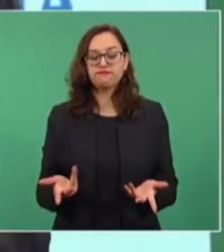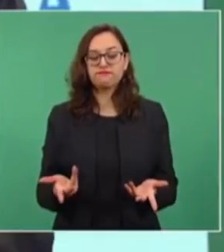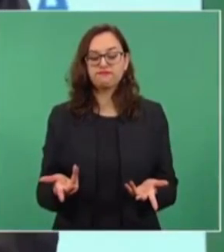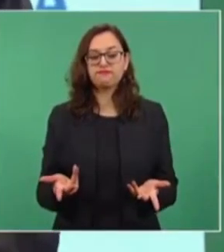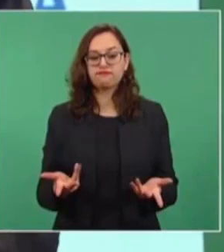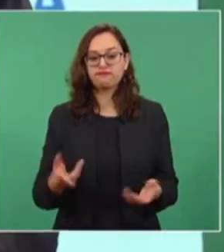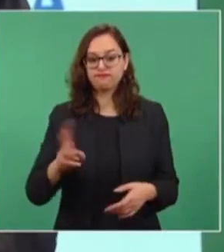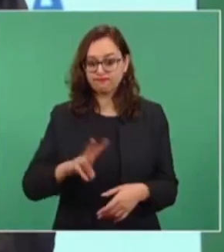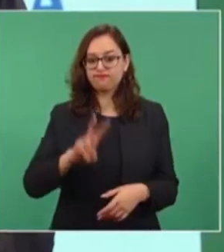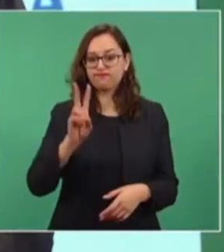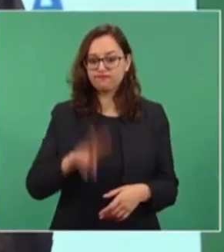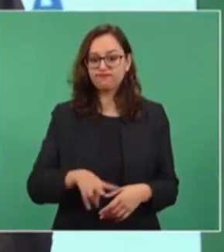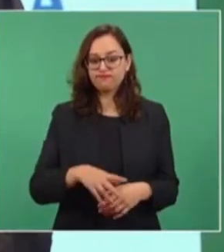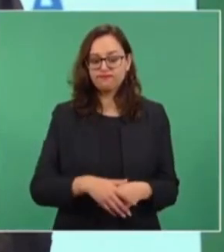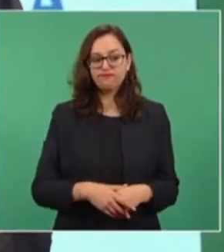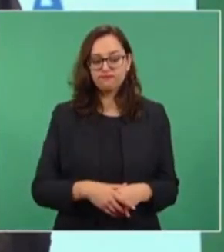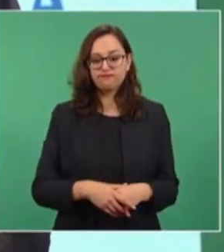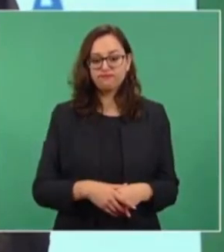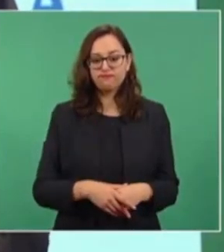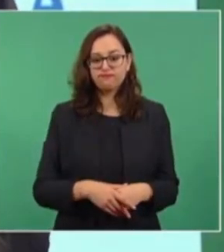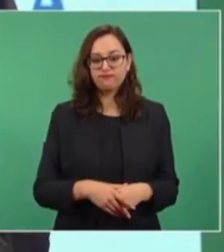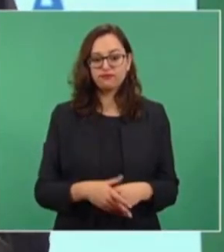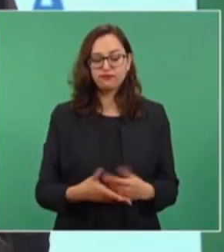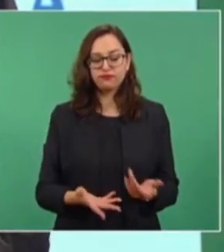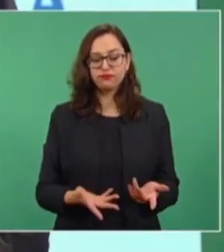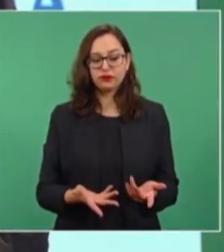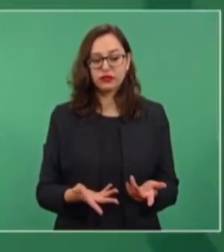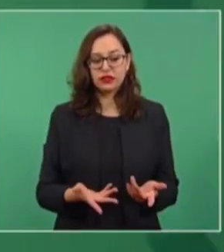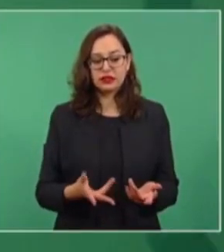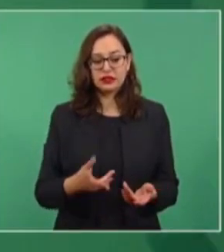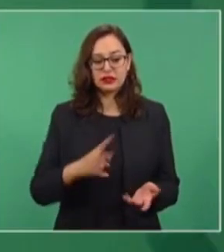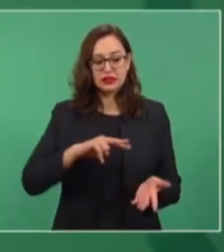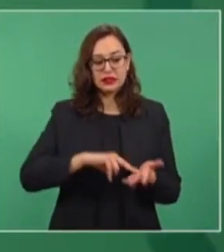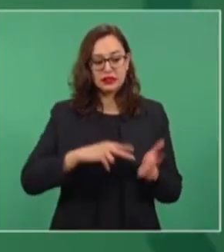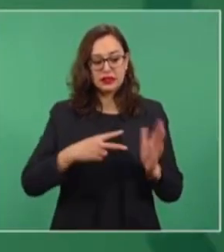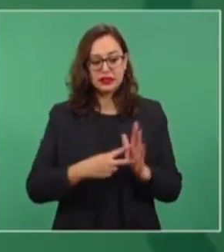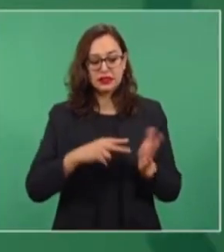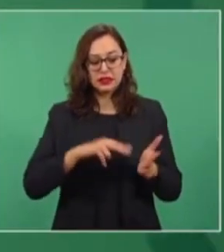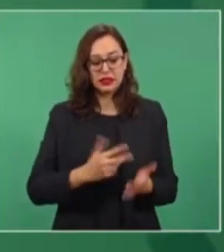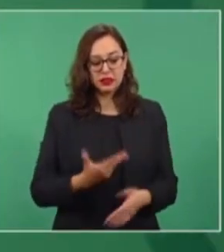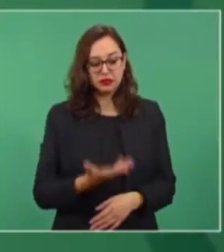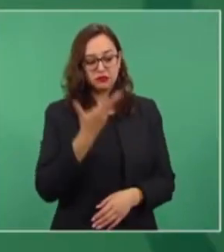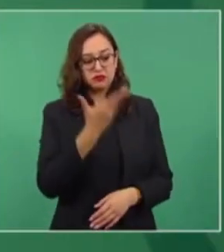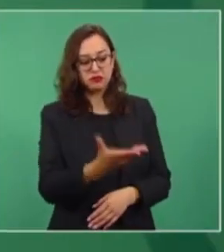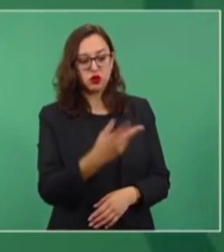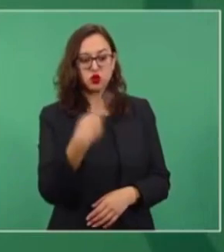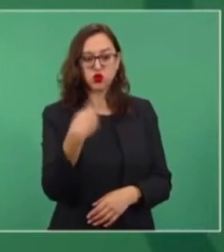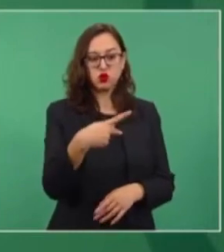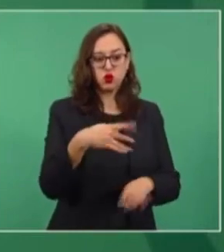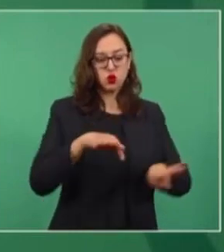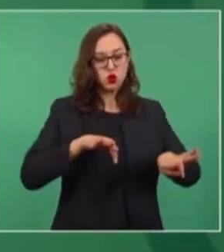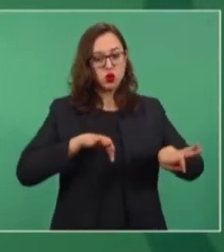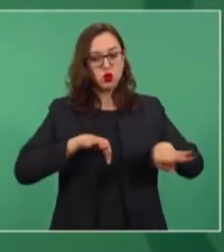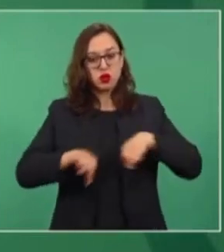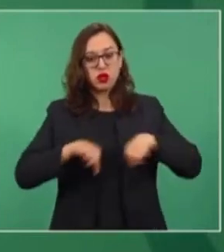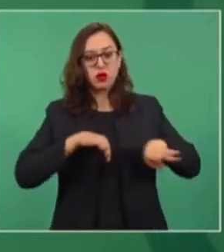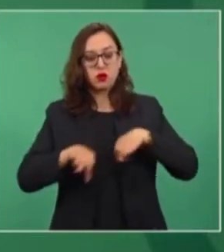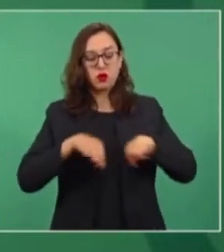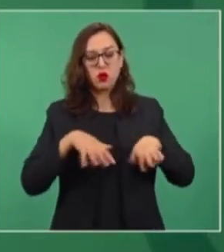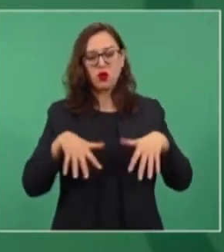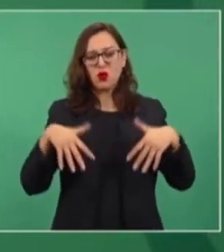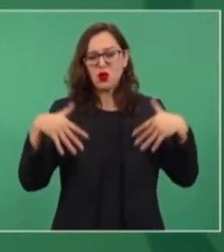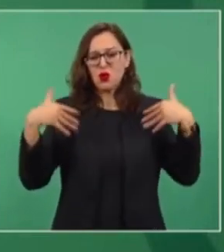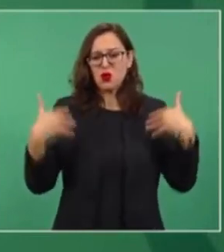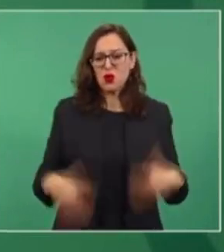reconociendo la labor de el ingeniero Garaikoetxea, que es una